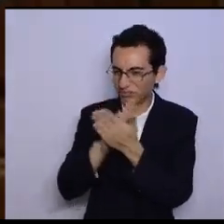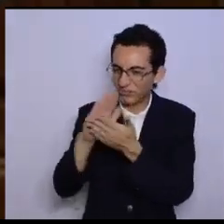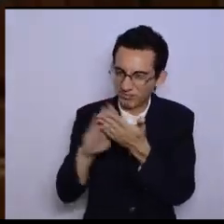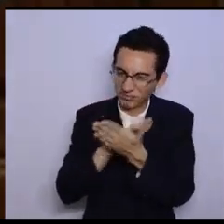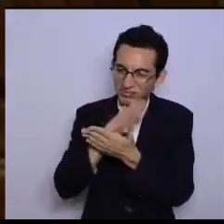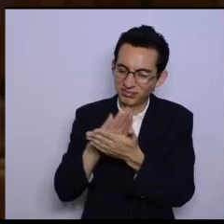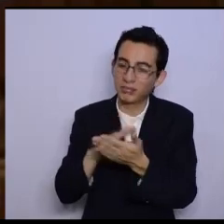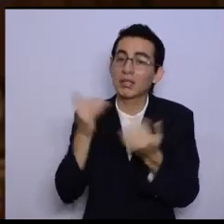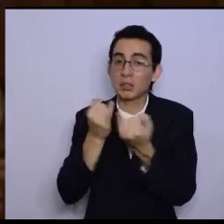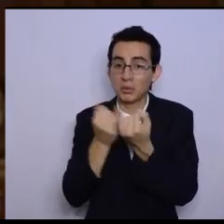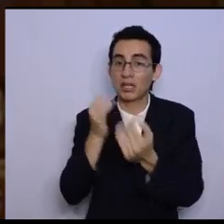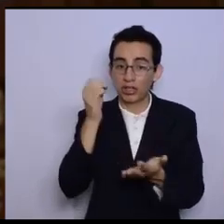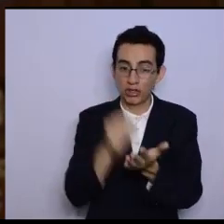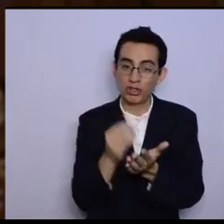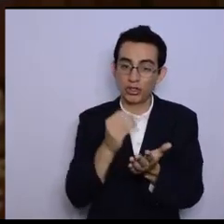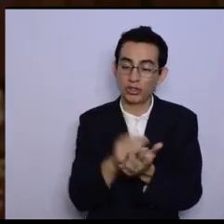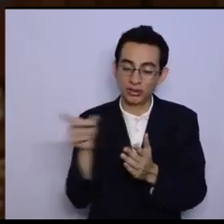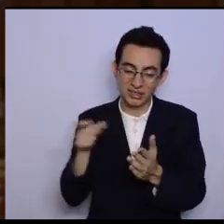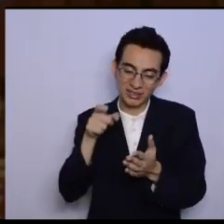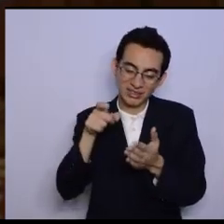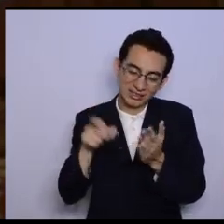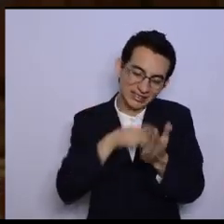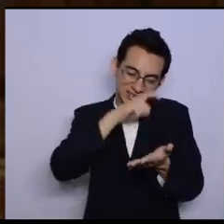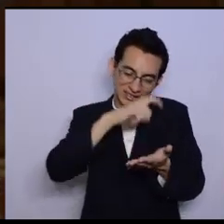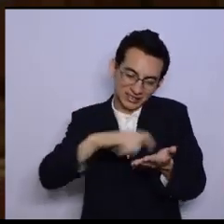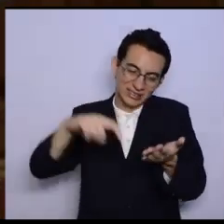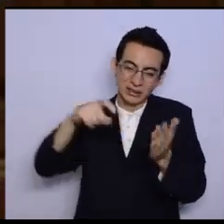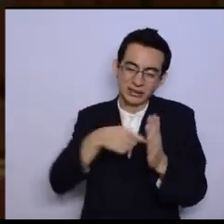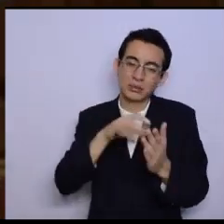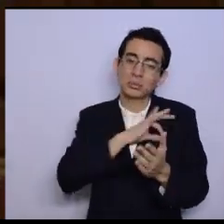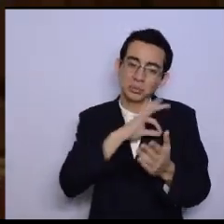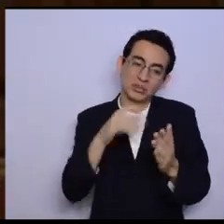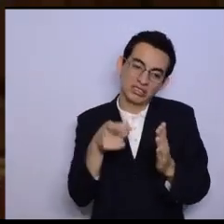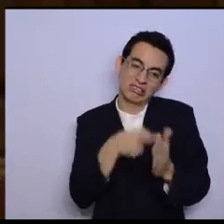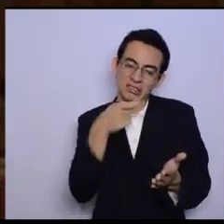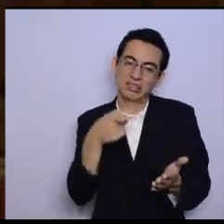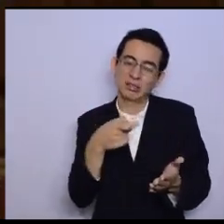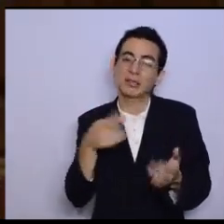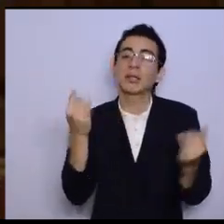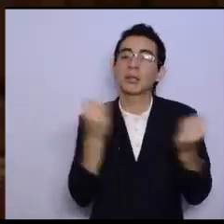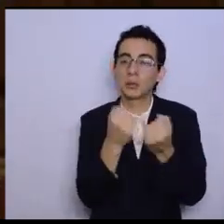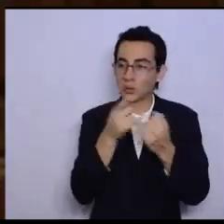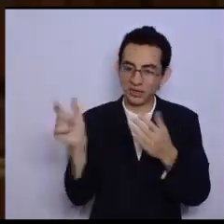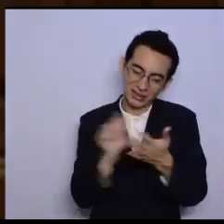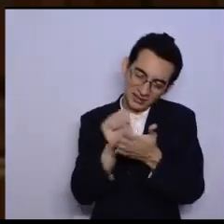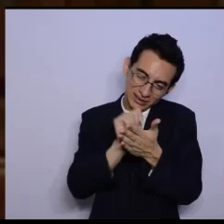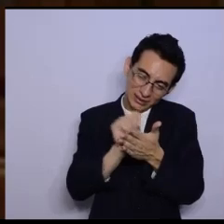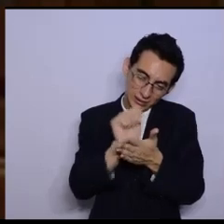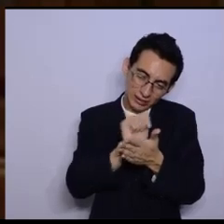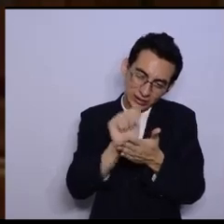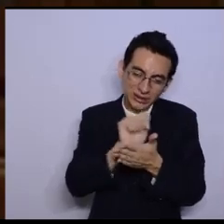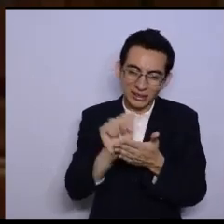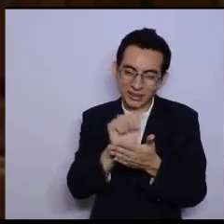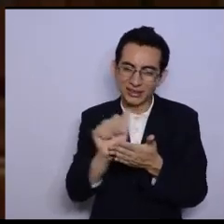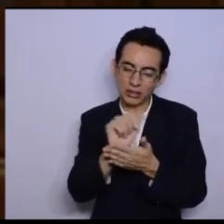También se raya, el oro se raya al tener roces con otros metales. También se pule. ¿Sí? Entonces todo